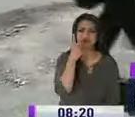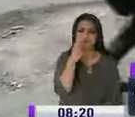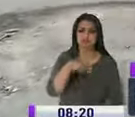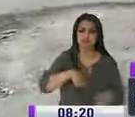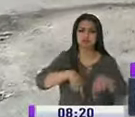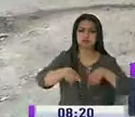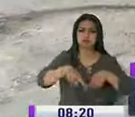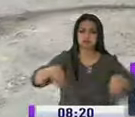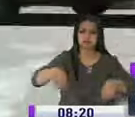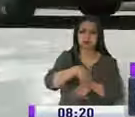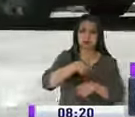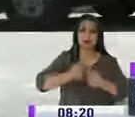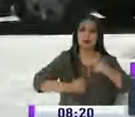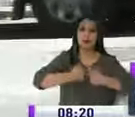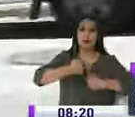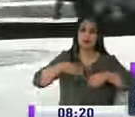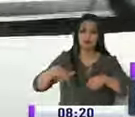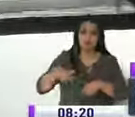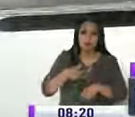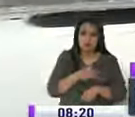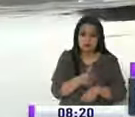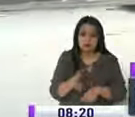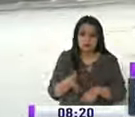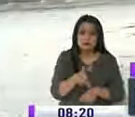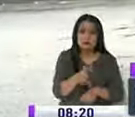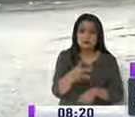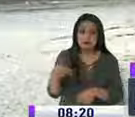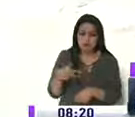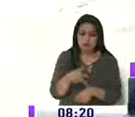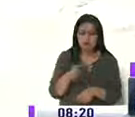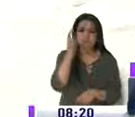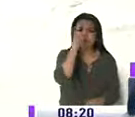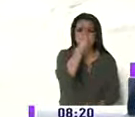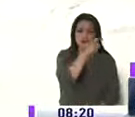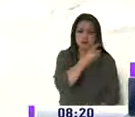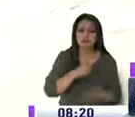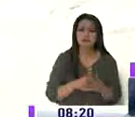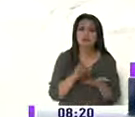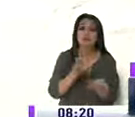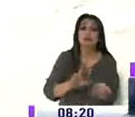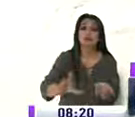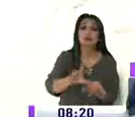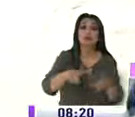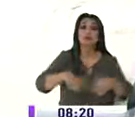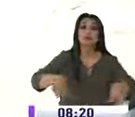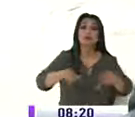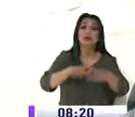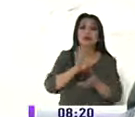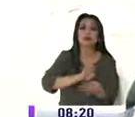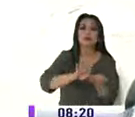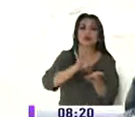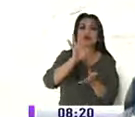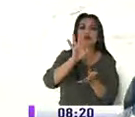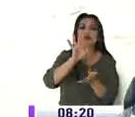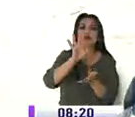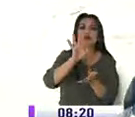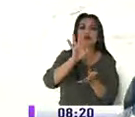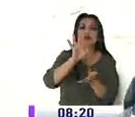aquí deben realizar maniobras para esquivar el hueco en la calle. Esto ya está hace